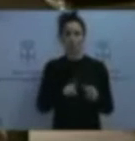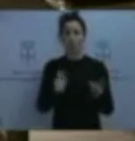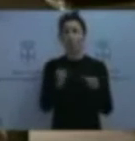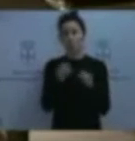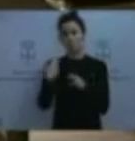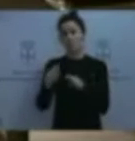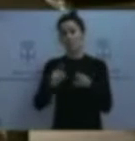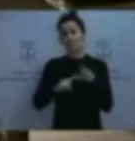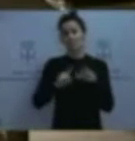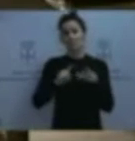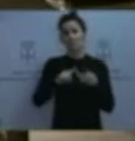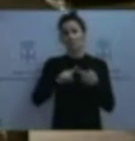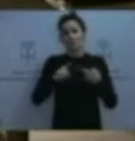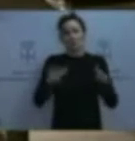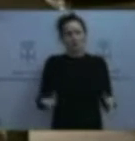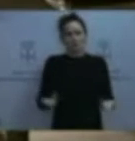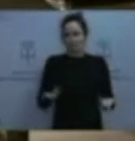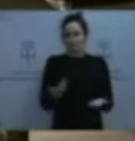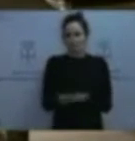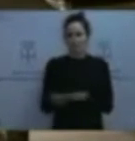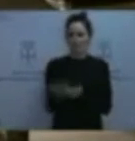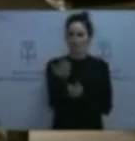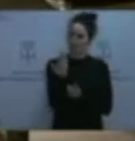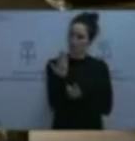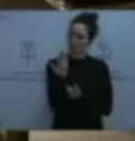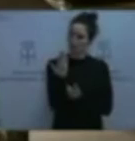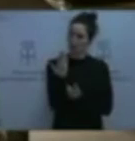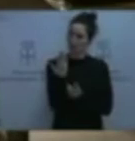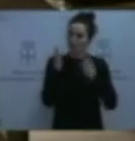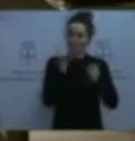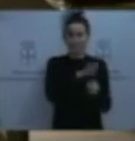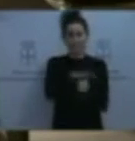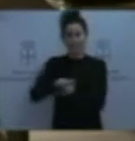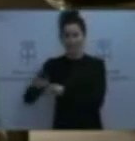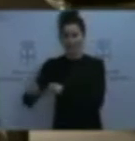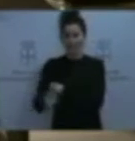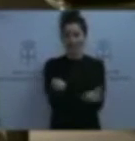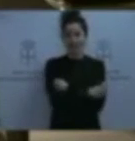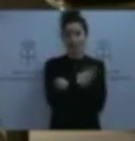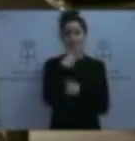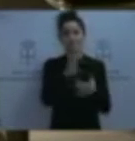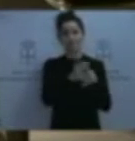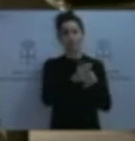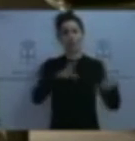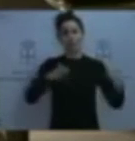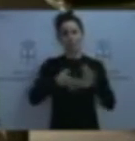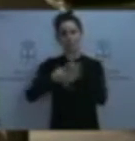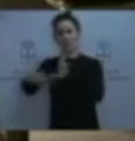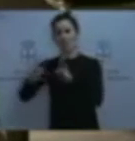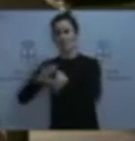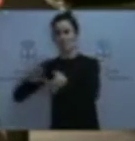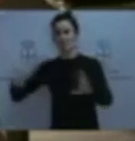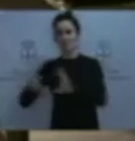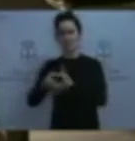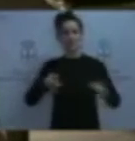políticos. Hasta hace muy poco tiempo, esos cuatro ámbitos aparecían totalmente desconectados. De un lado estaba la economía, que había que